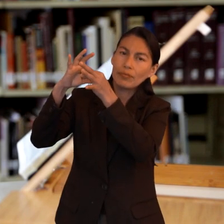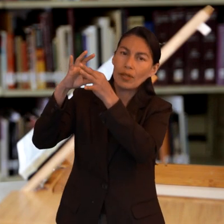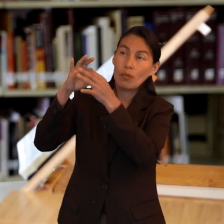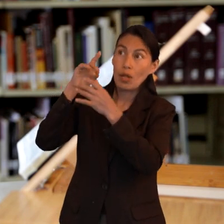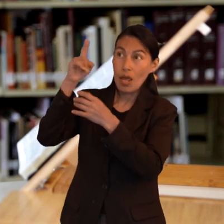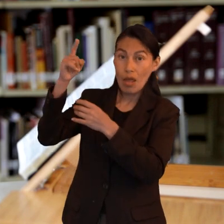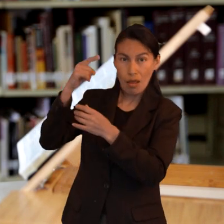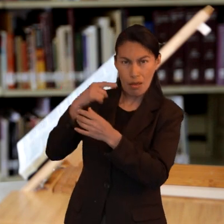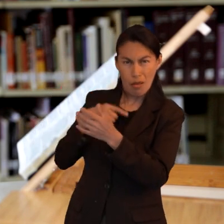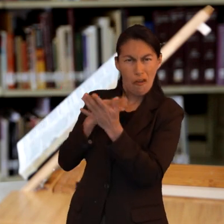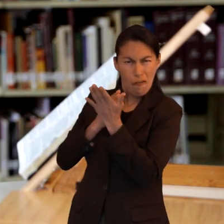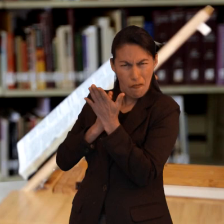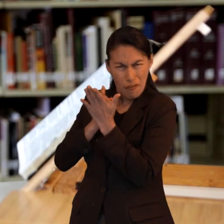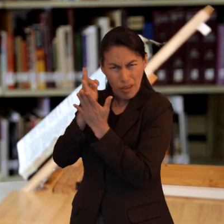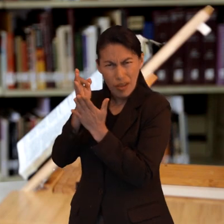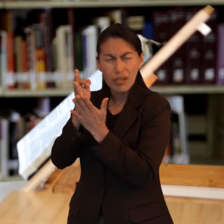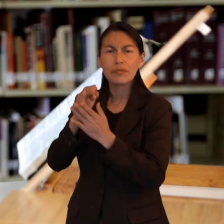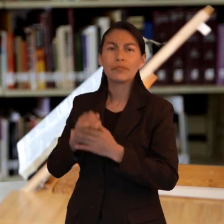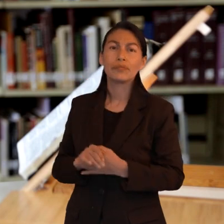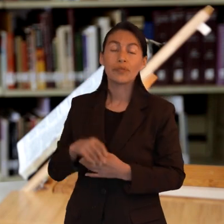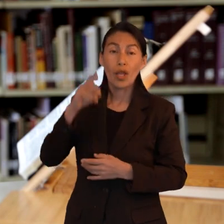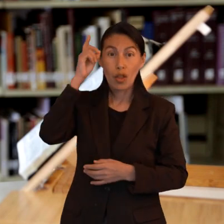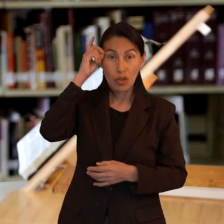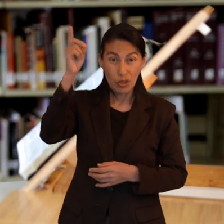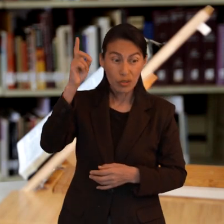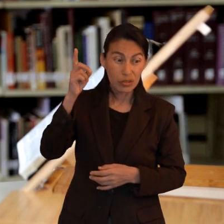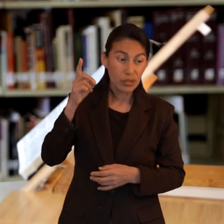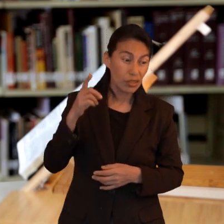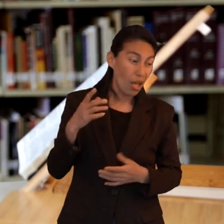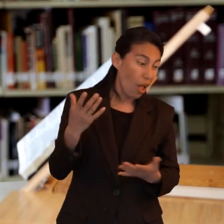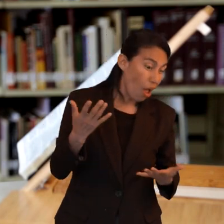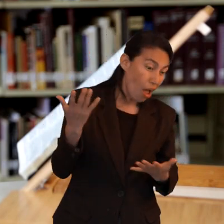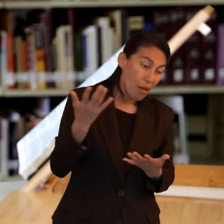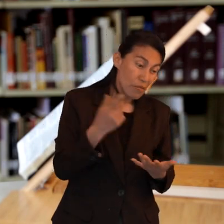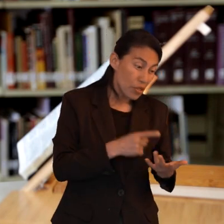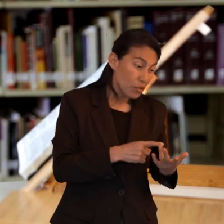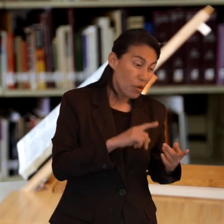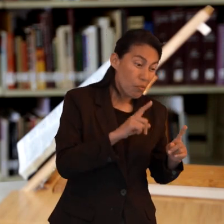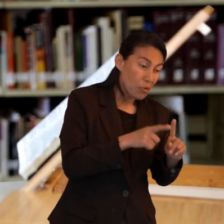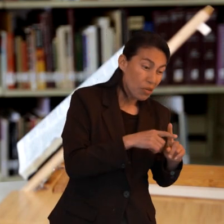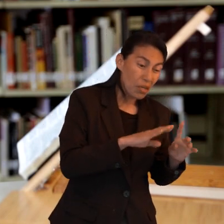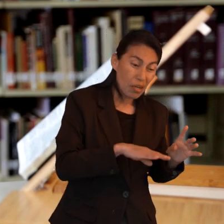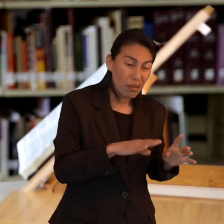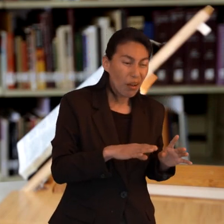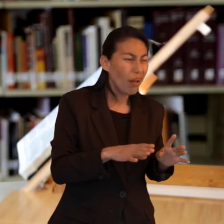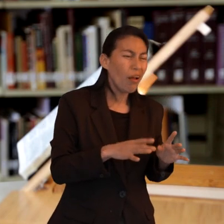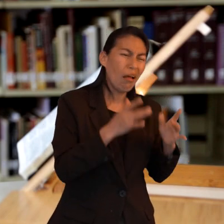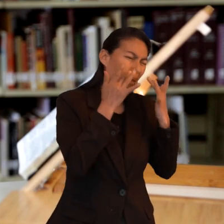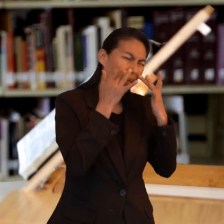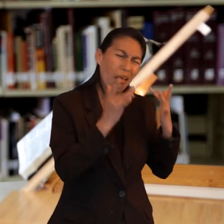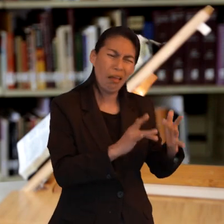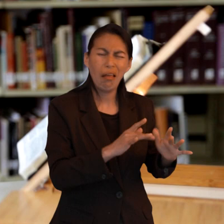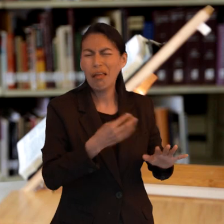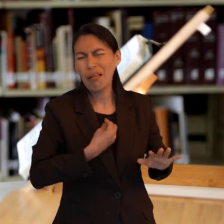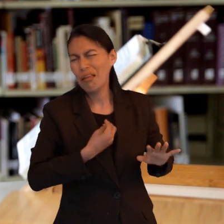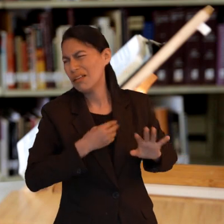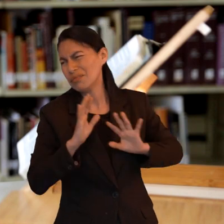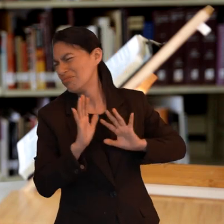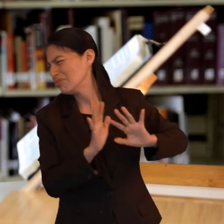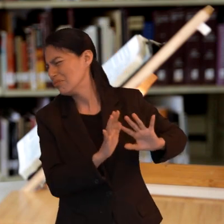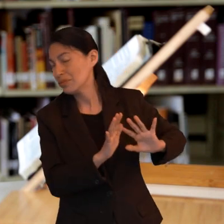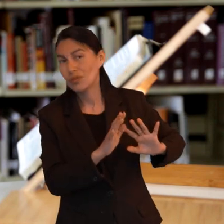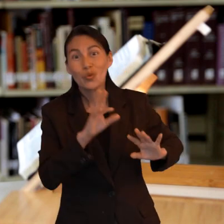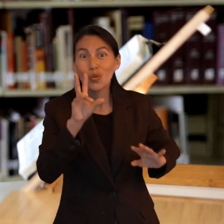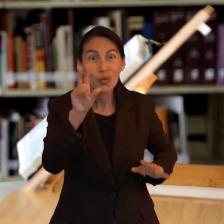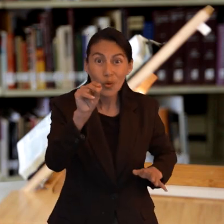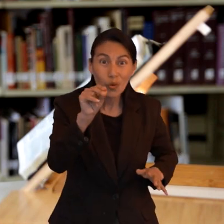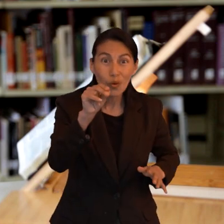fidelidad de Dios hacia nosotros Dios nunca se rindió en sus esfuerzos para salvarnos y por eso al final